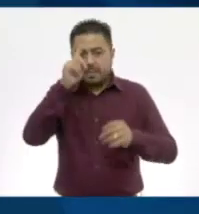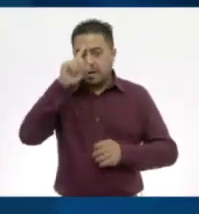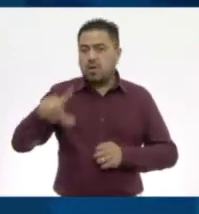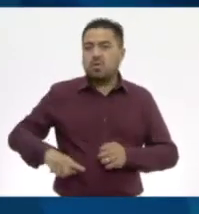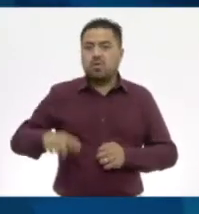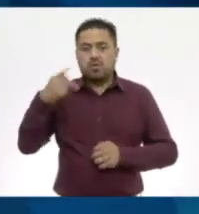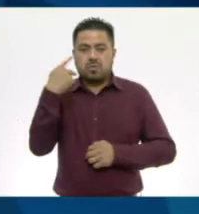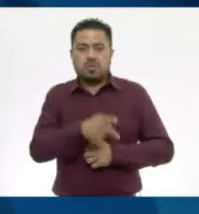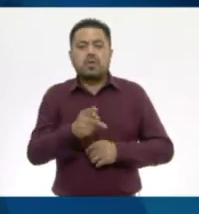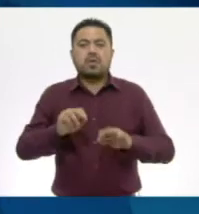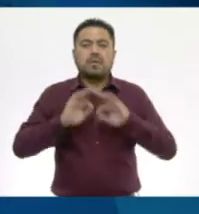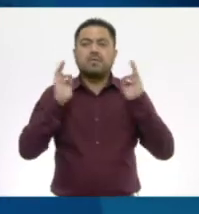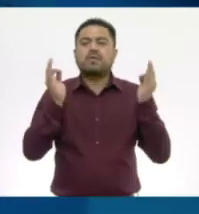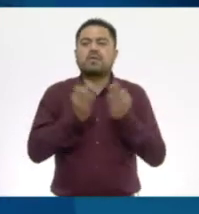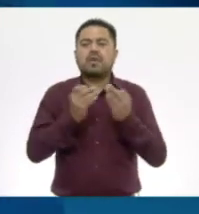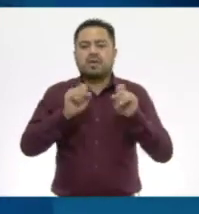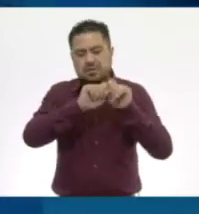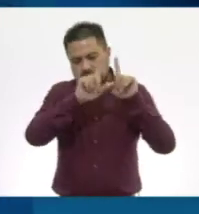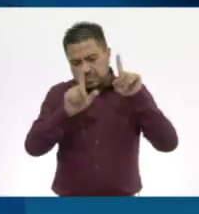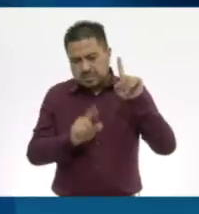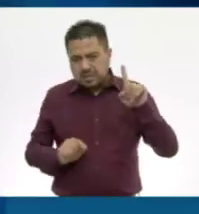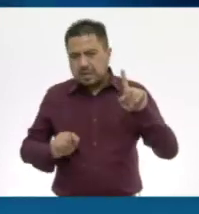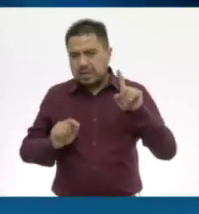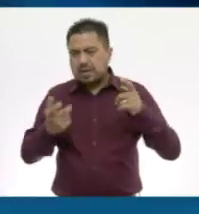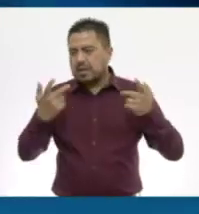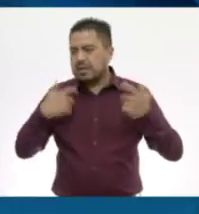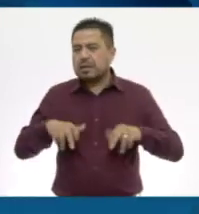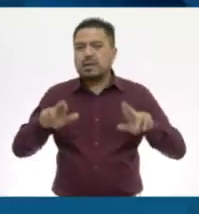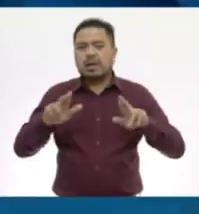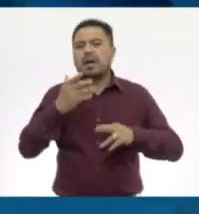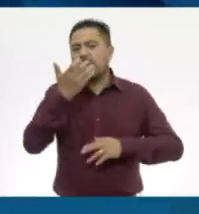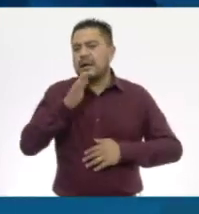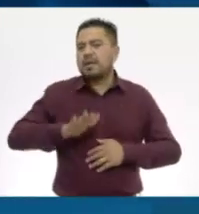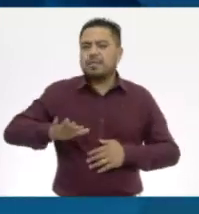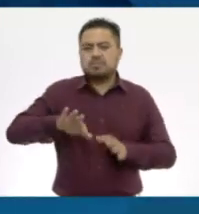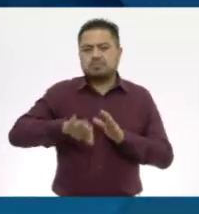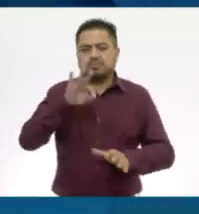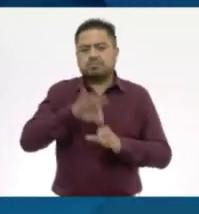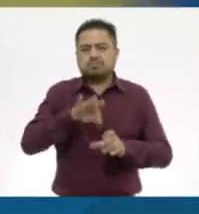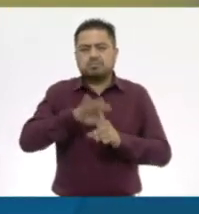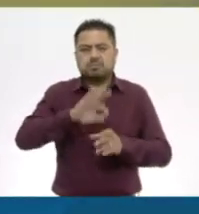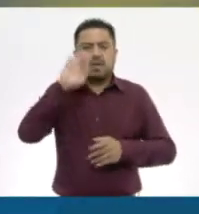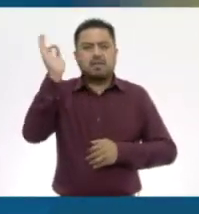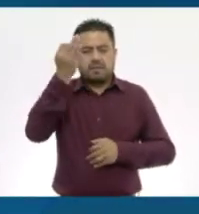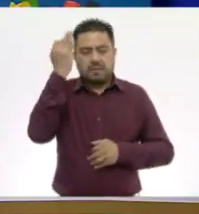gobierno la forma de república representativa popular federal.